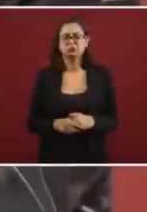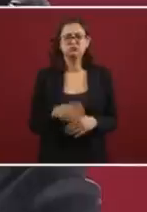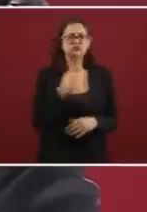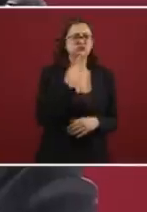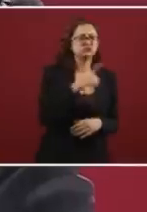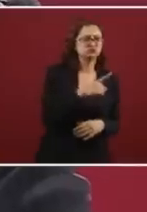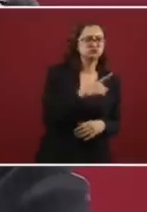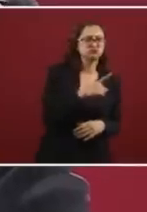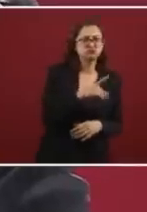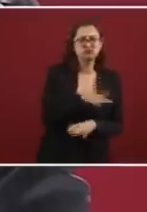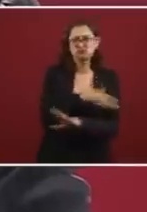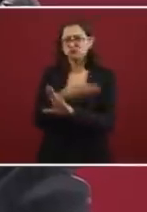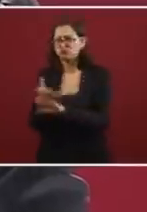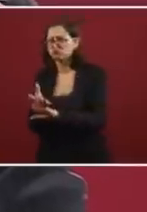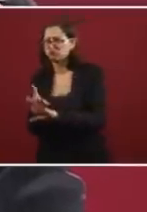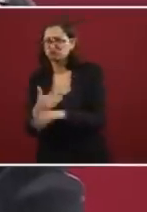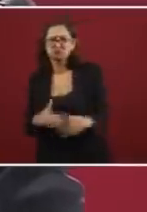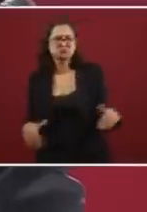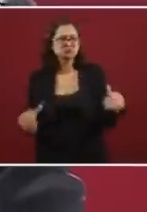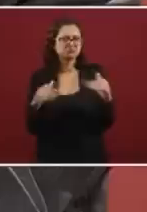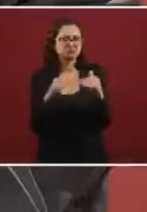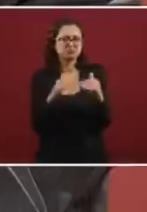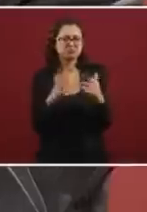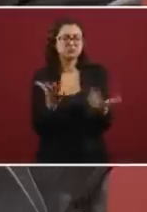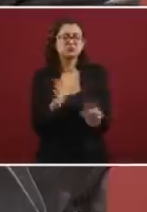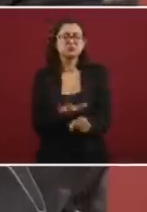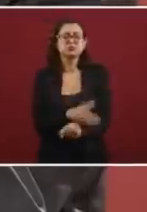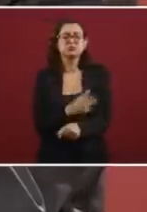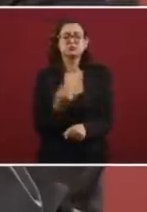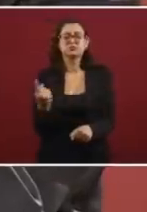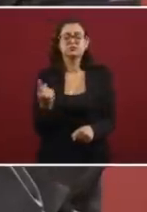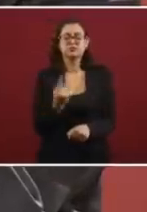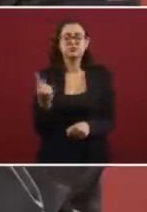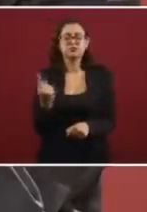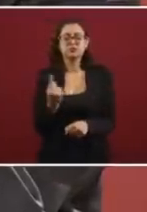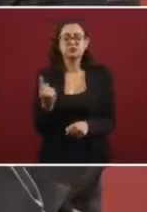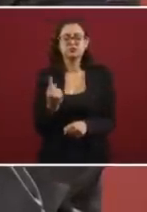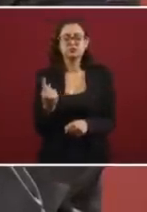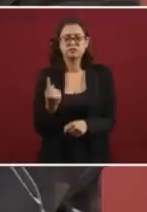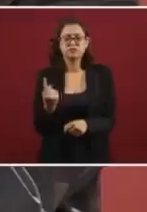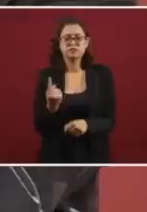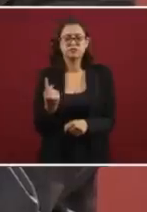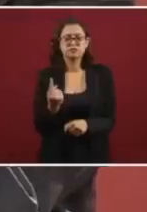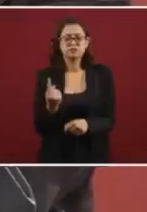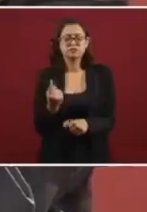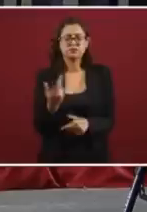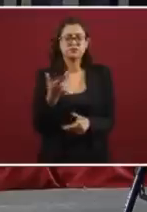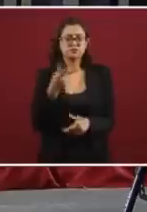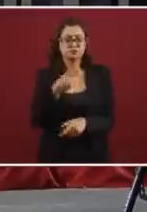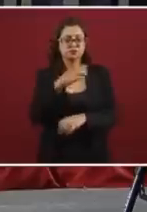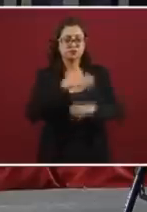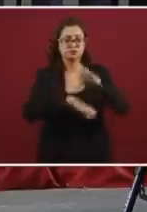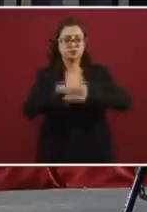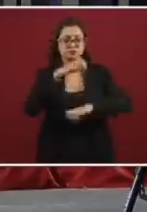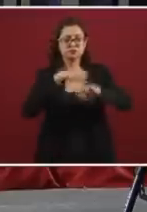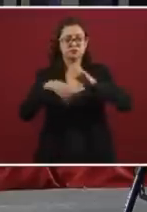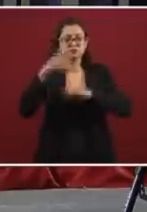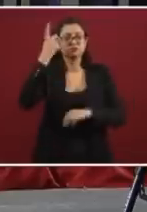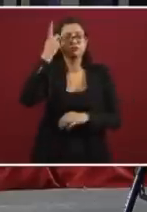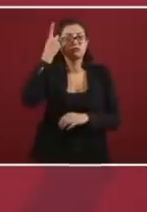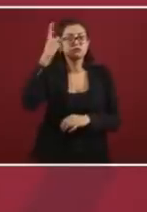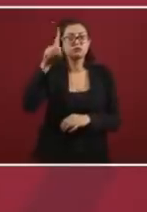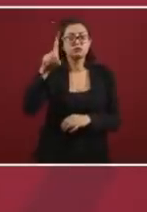demandados o sea por qué los dueños de esta empresa